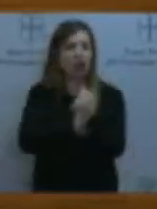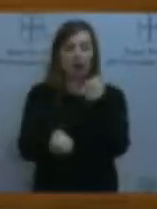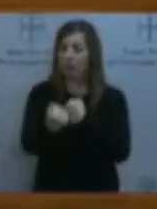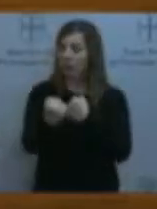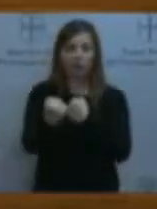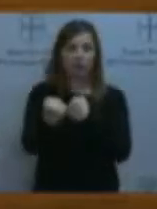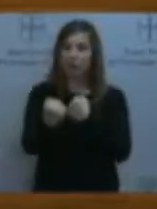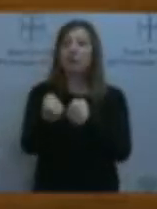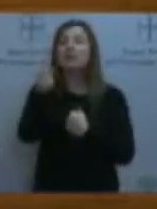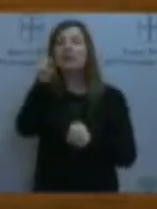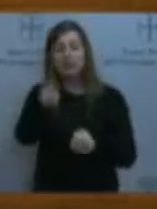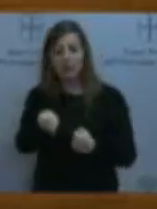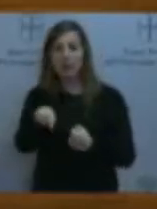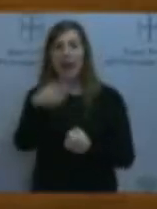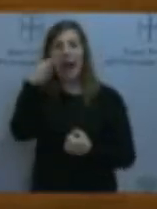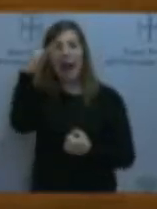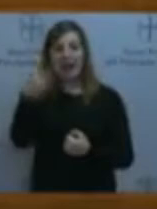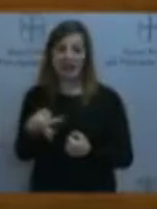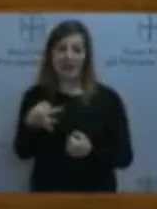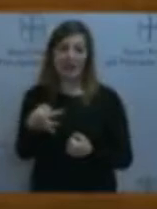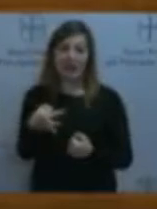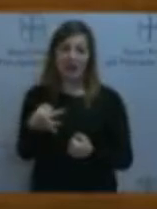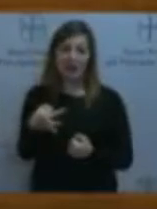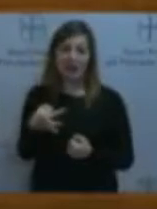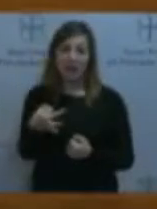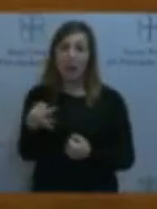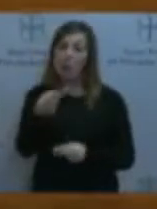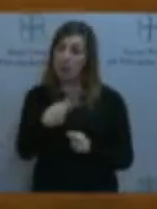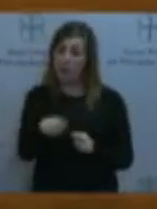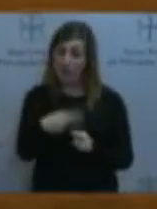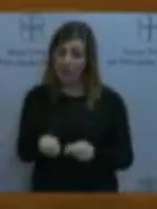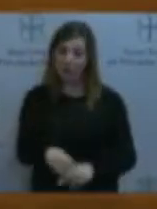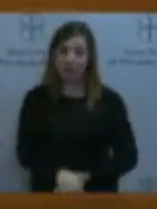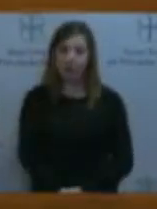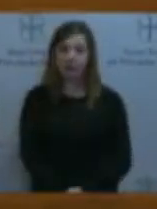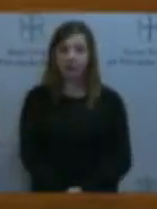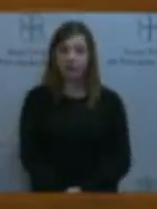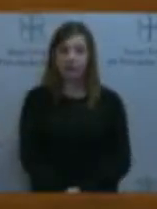sino también con las garantías de índole política.